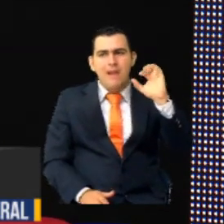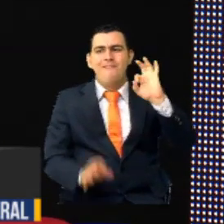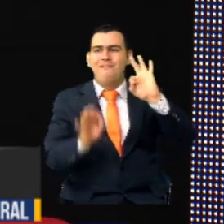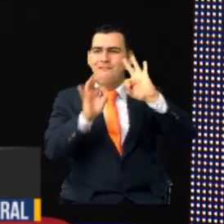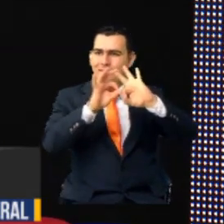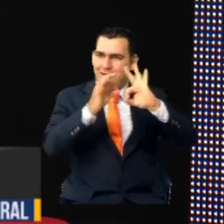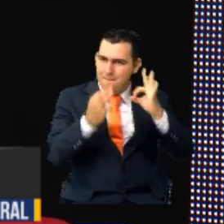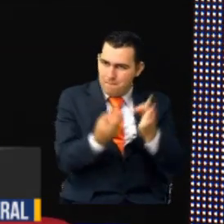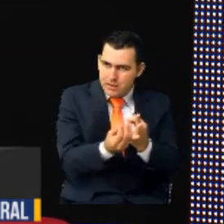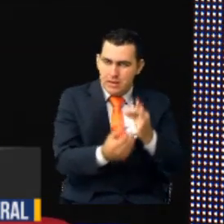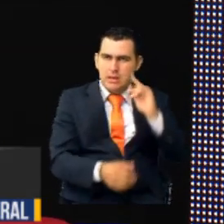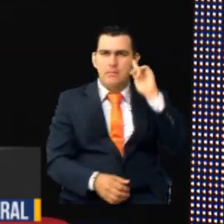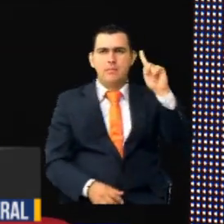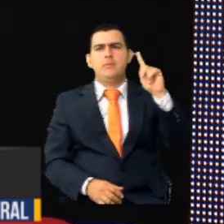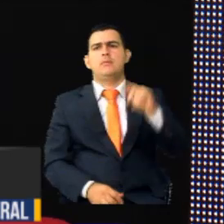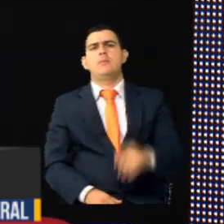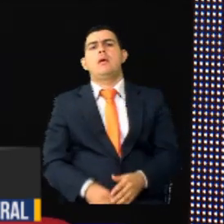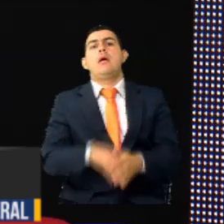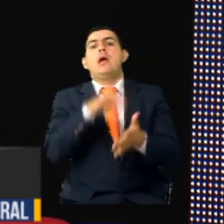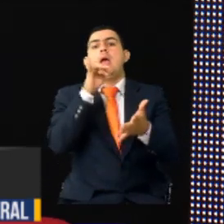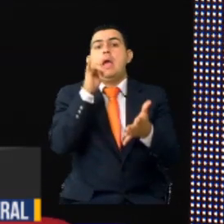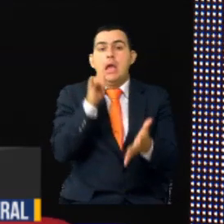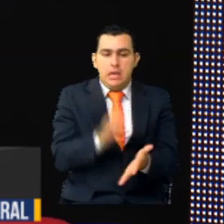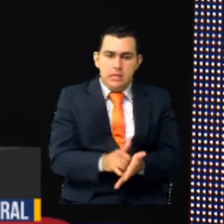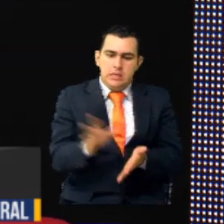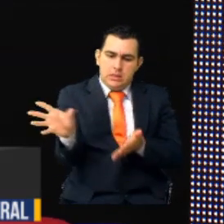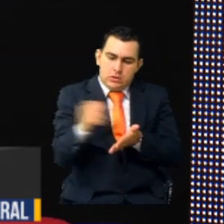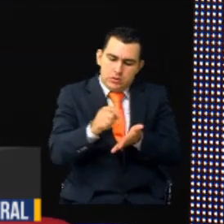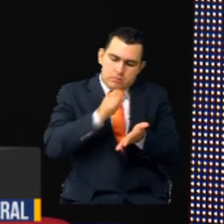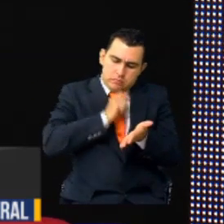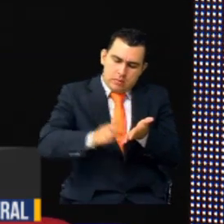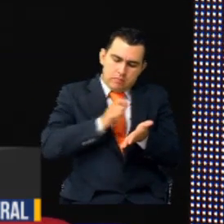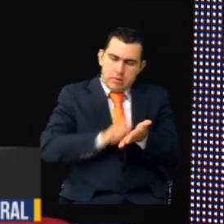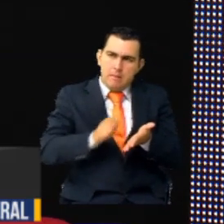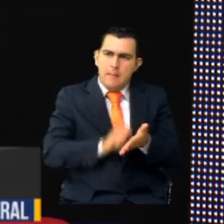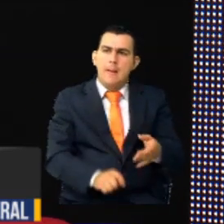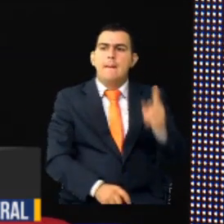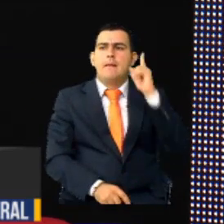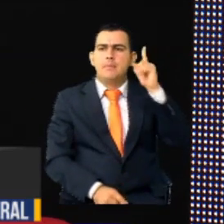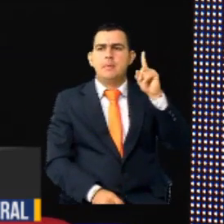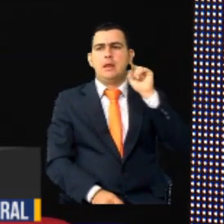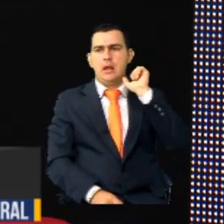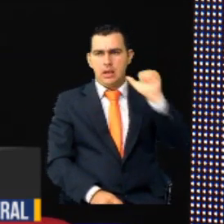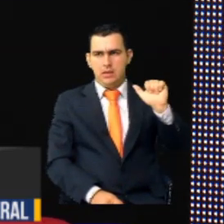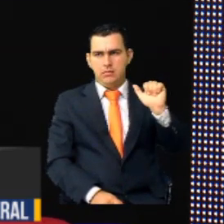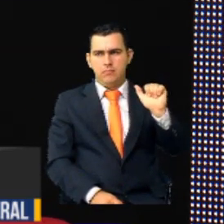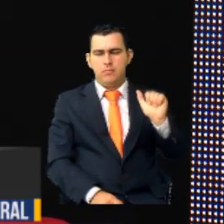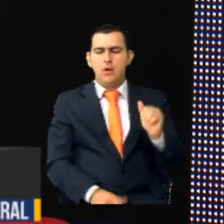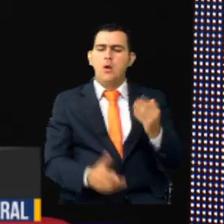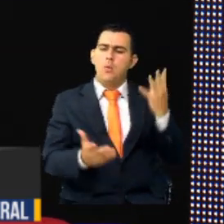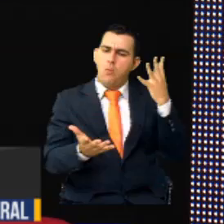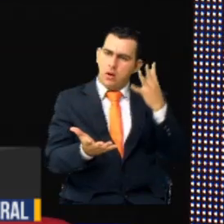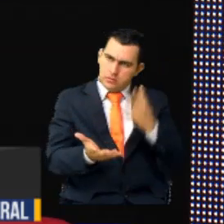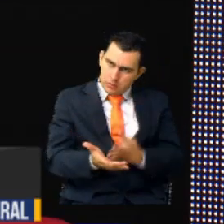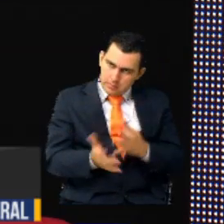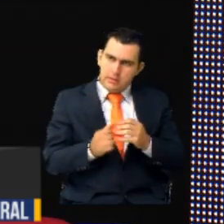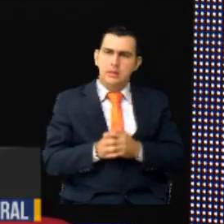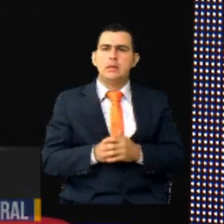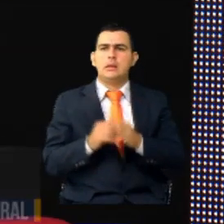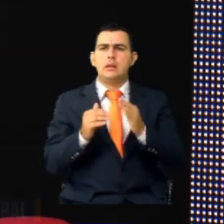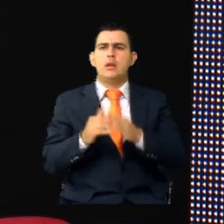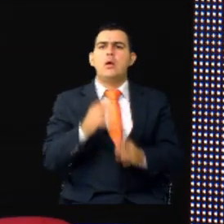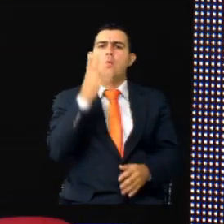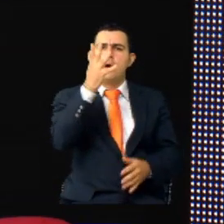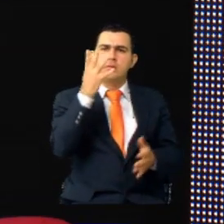Ahí van a estar escrituradas esas 4.000 viviendas en 4.000